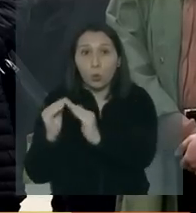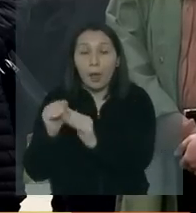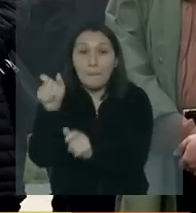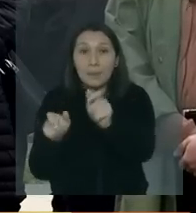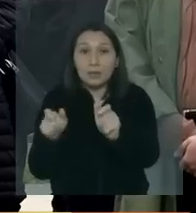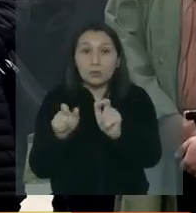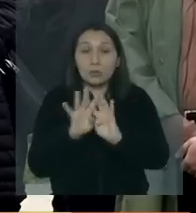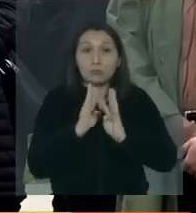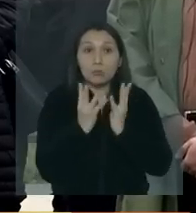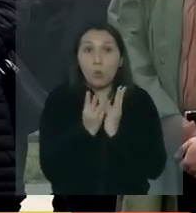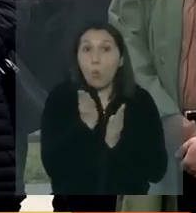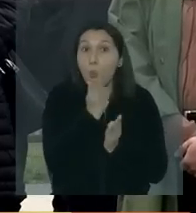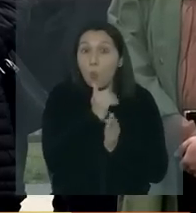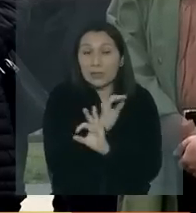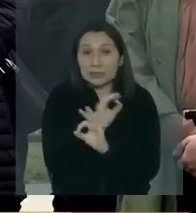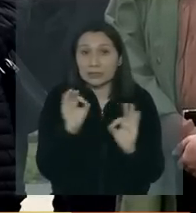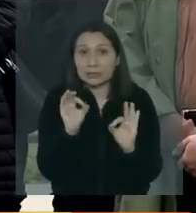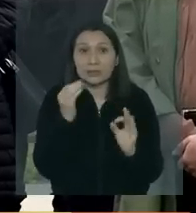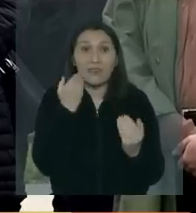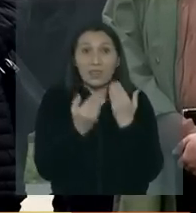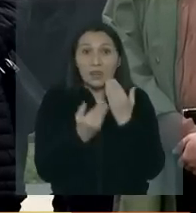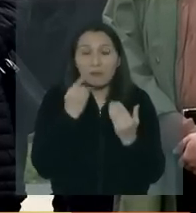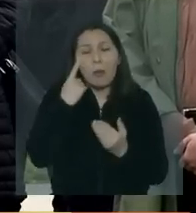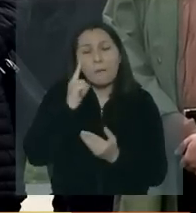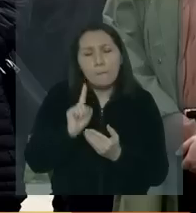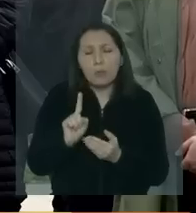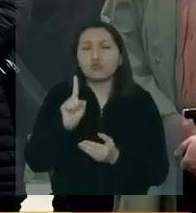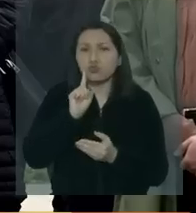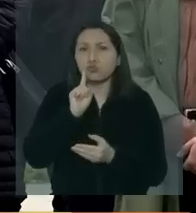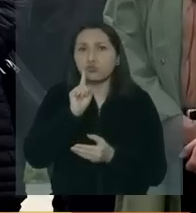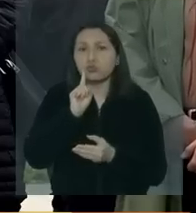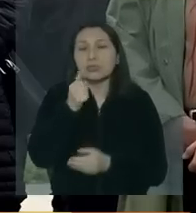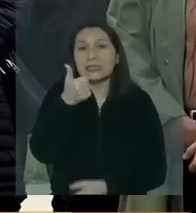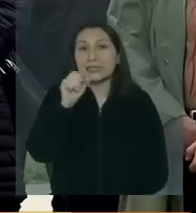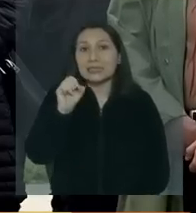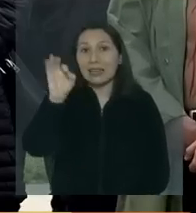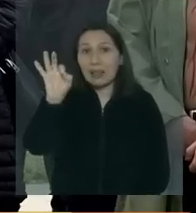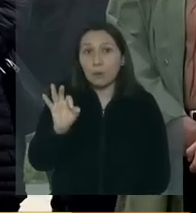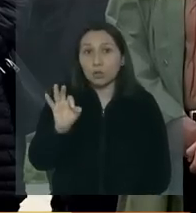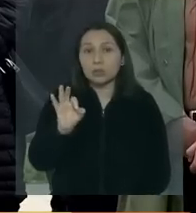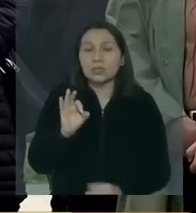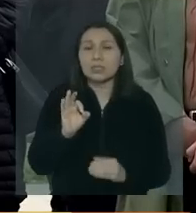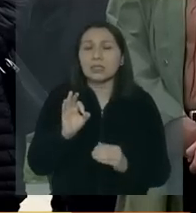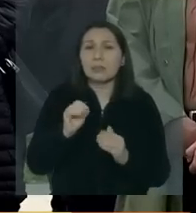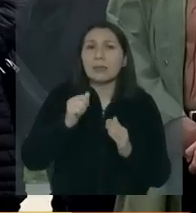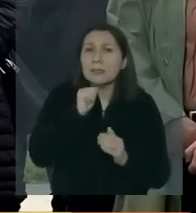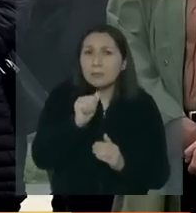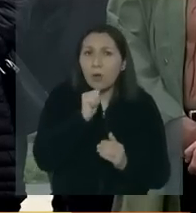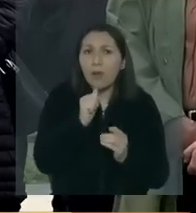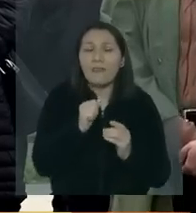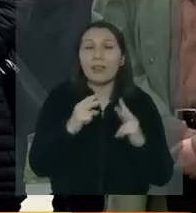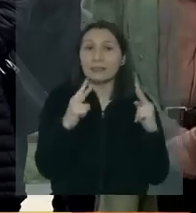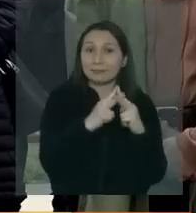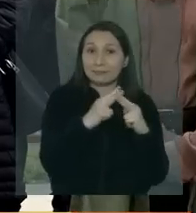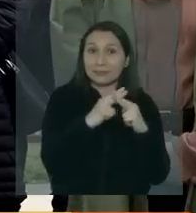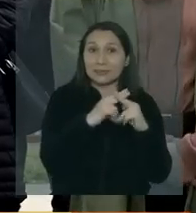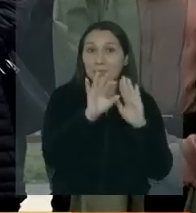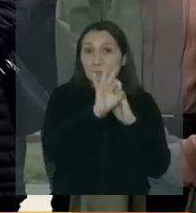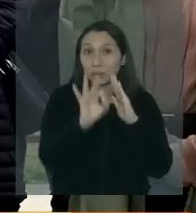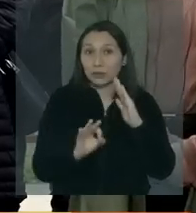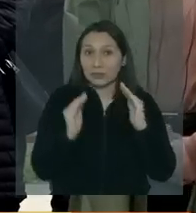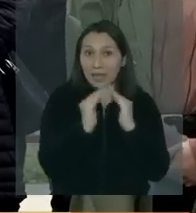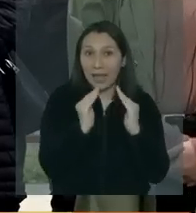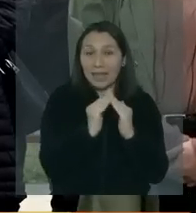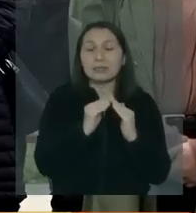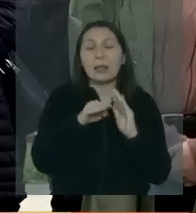sus integrantes no estén recibiendo alguno de estos beneficios, pero que sean parte del 60% más pobre del registro social de hogares y